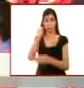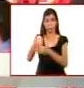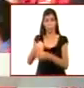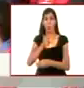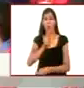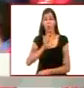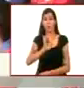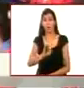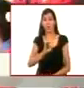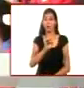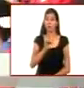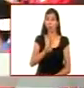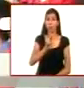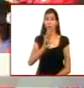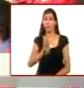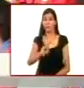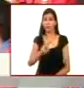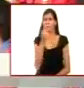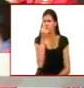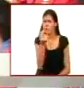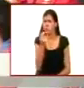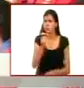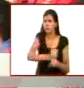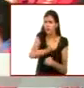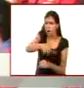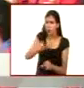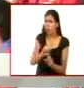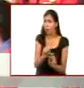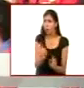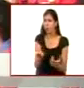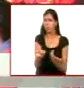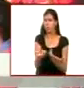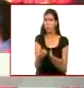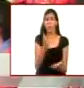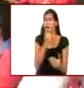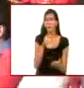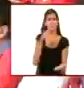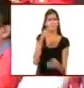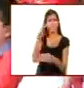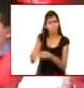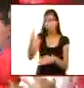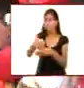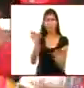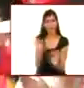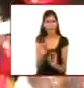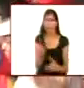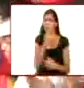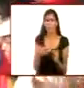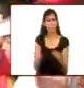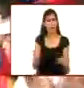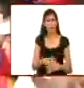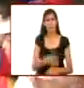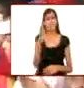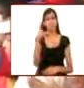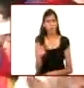obrero, ni un empleado tiene derecho a voto en esas elecciones, que son totalmente antidemocráticas.